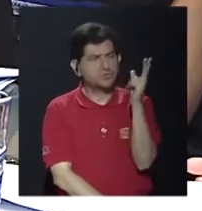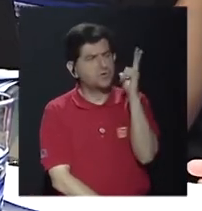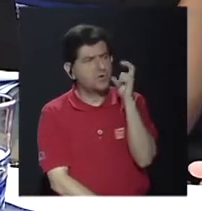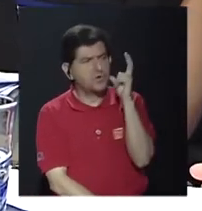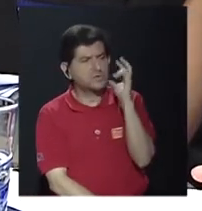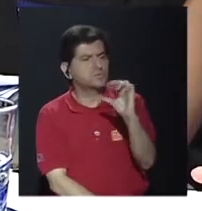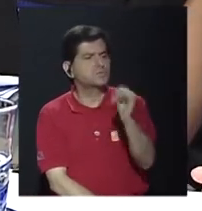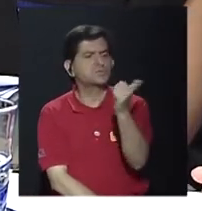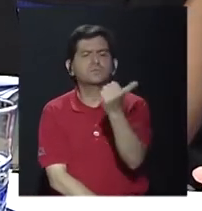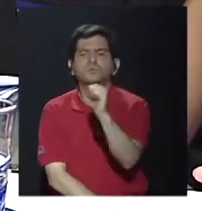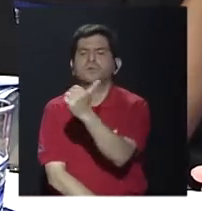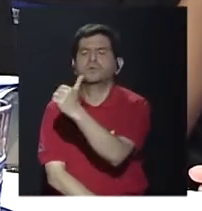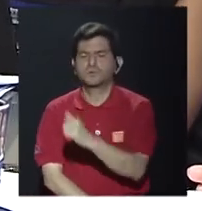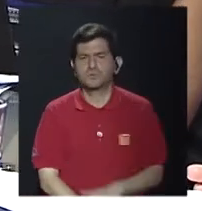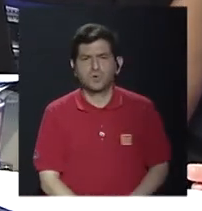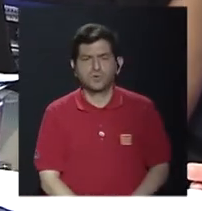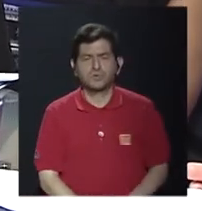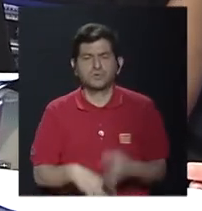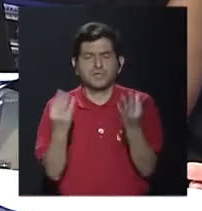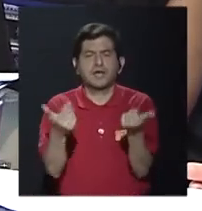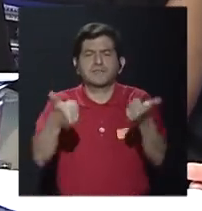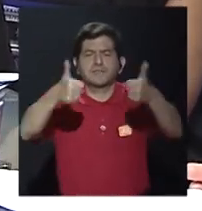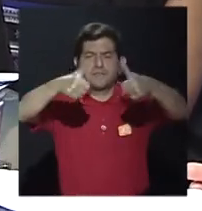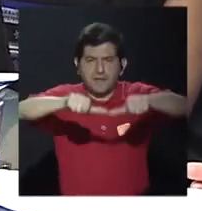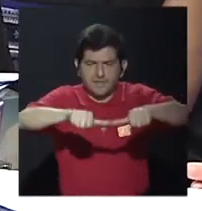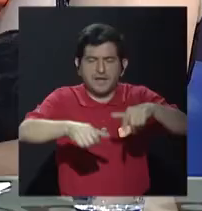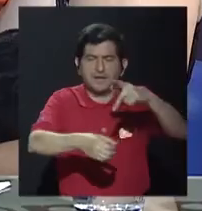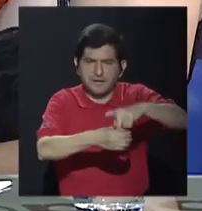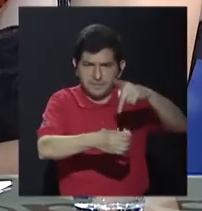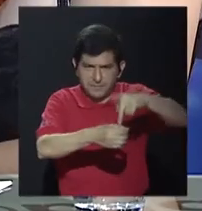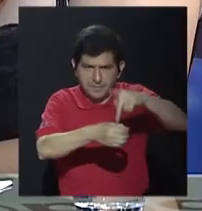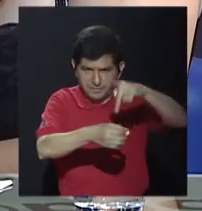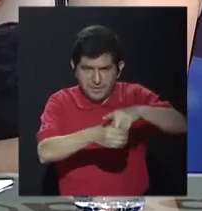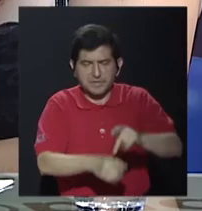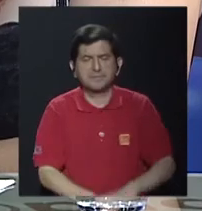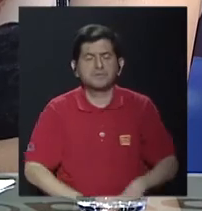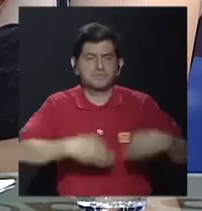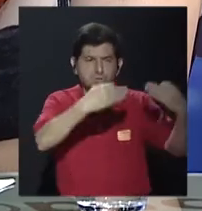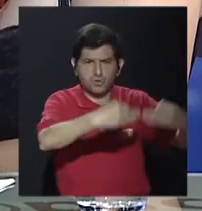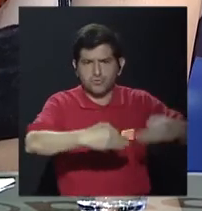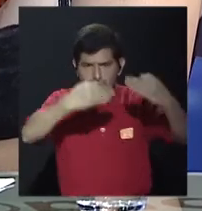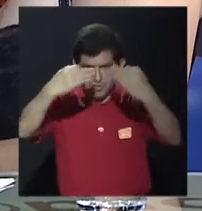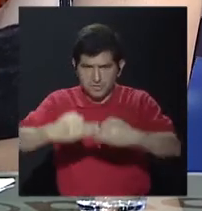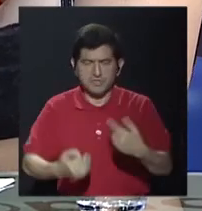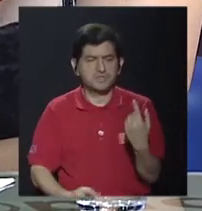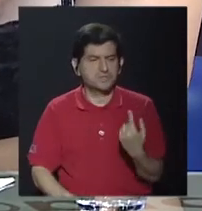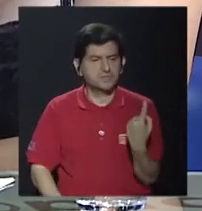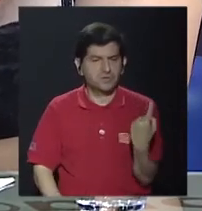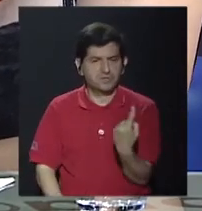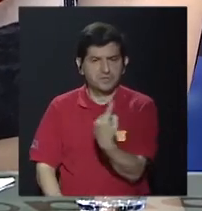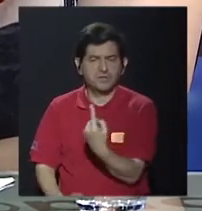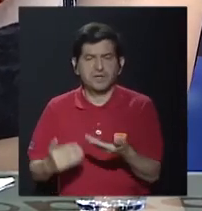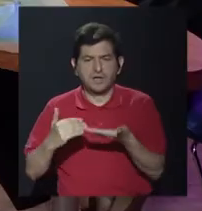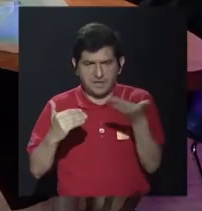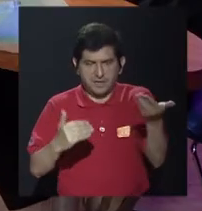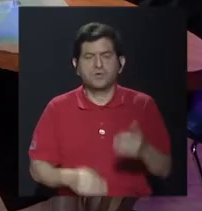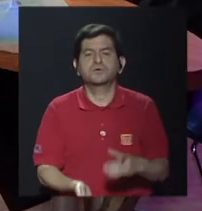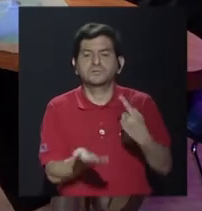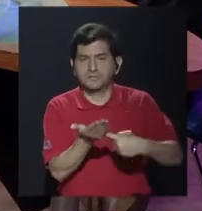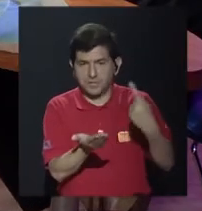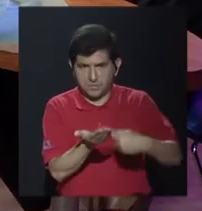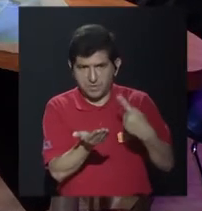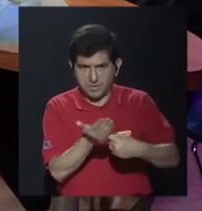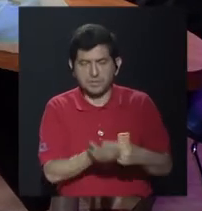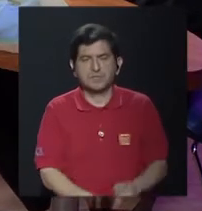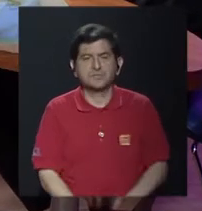al otro, ¿verdad? A conciliar, a participar, digamos, de las decisiones de cada cosa. Fueron discusiones, ¿verdad?, de